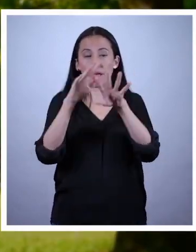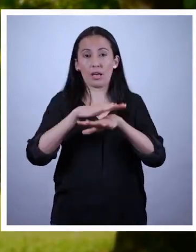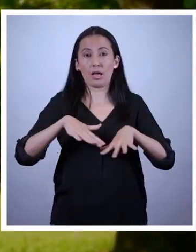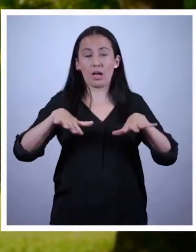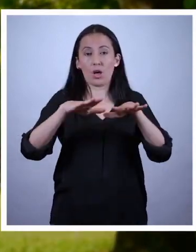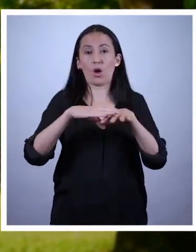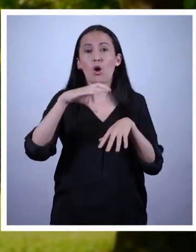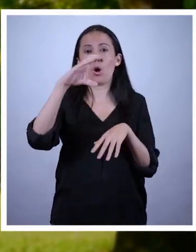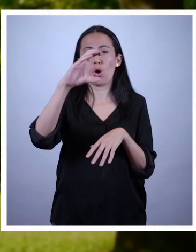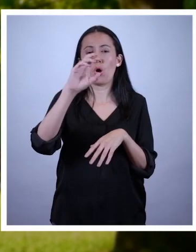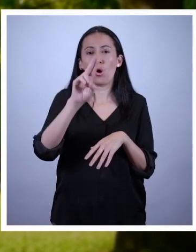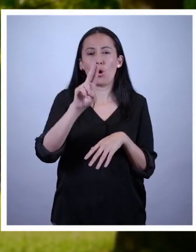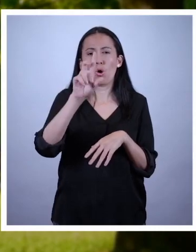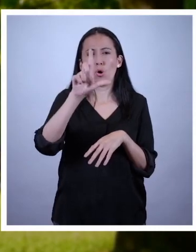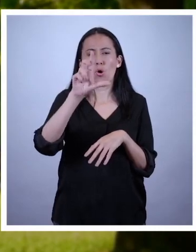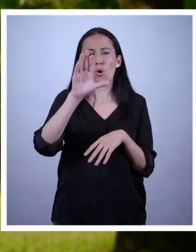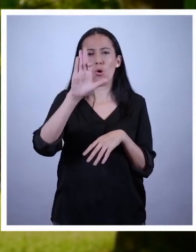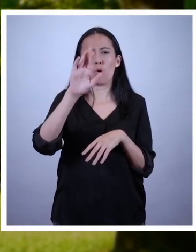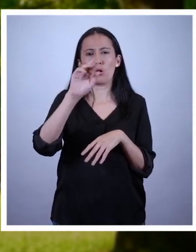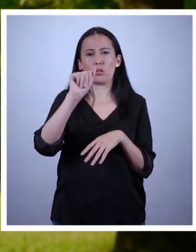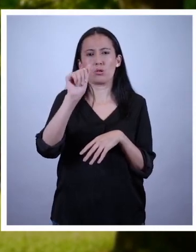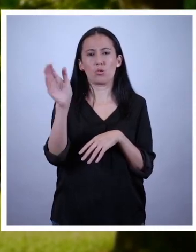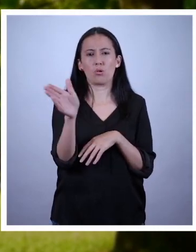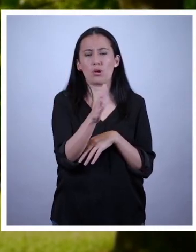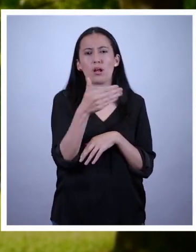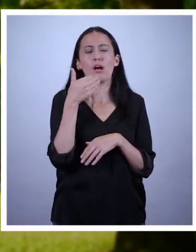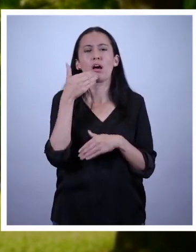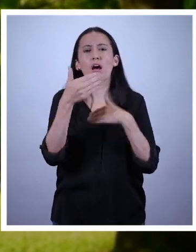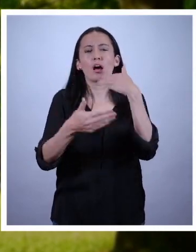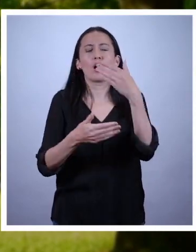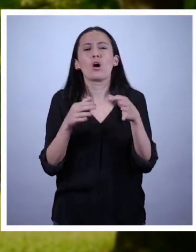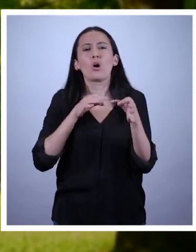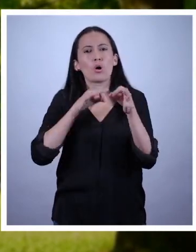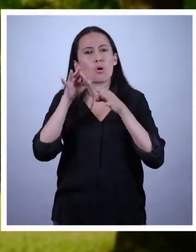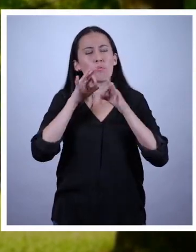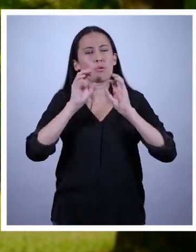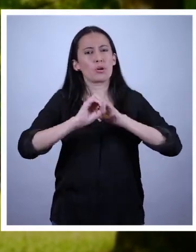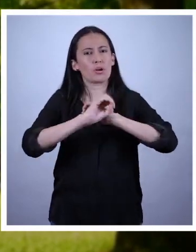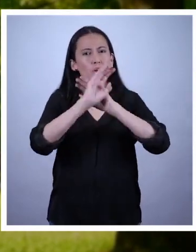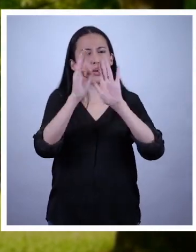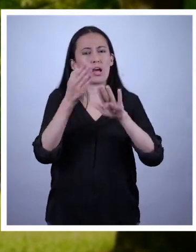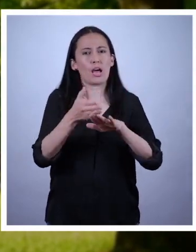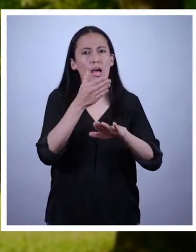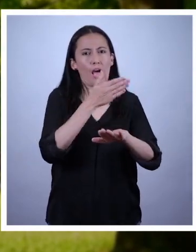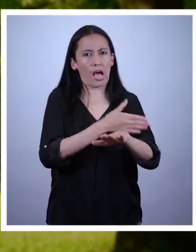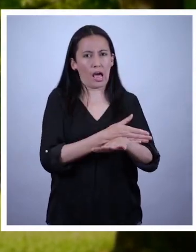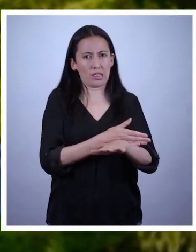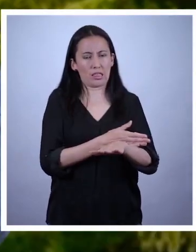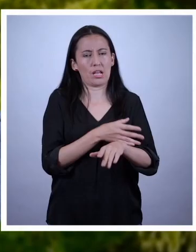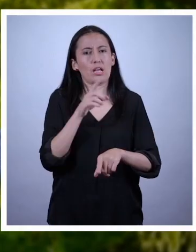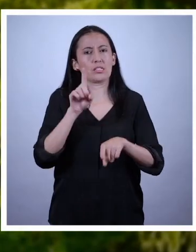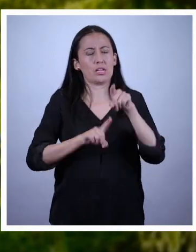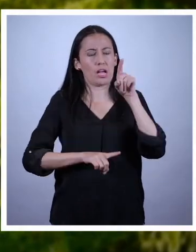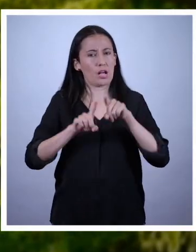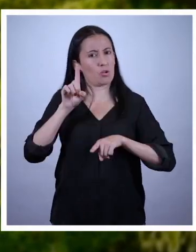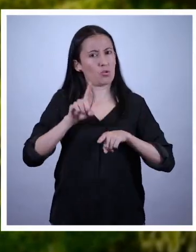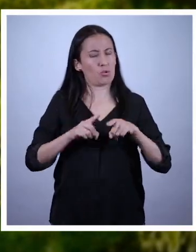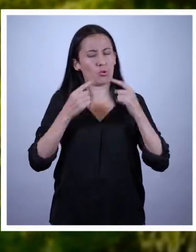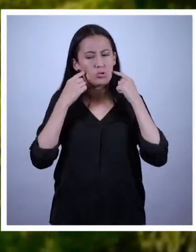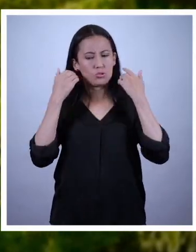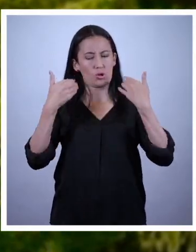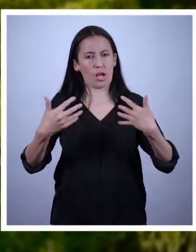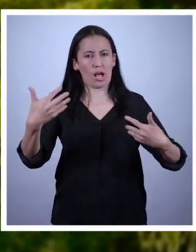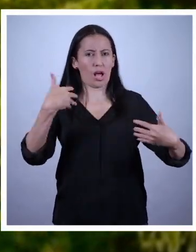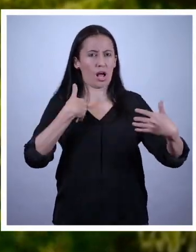cultura Valdivia como la primera en dejarnos patrimonio cultural. Pero, como ya lo explicamos antes, no es solo el arte